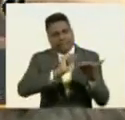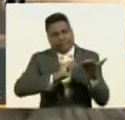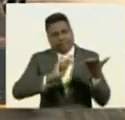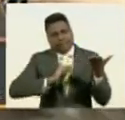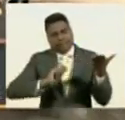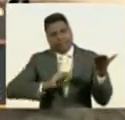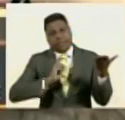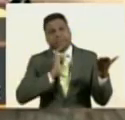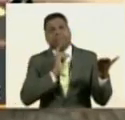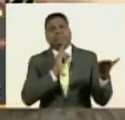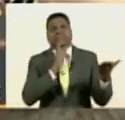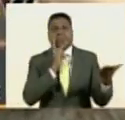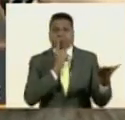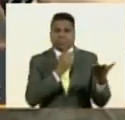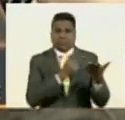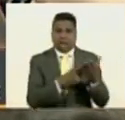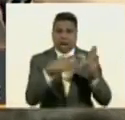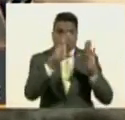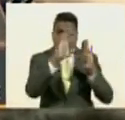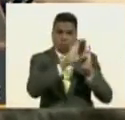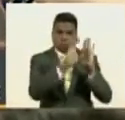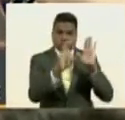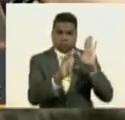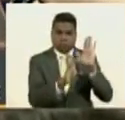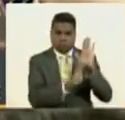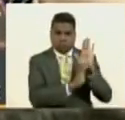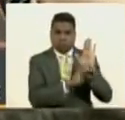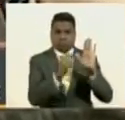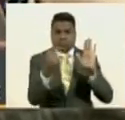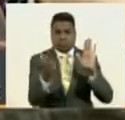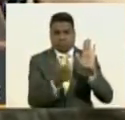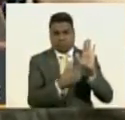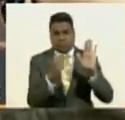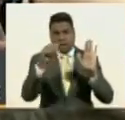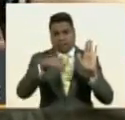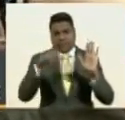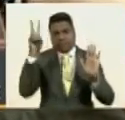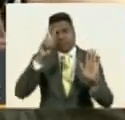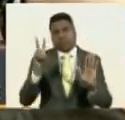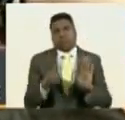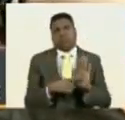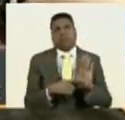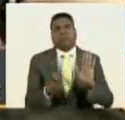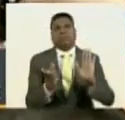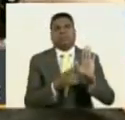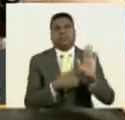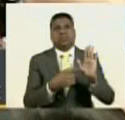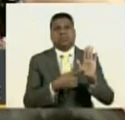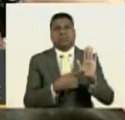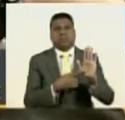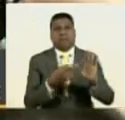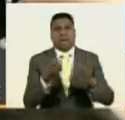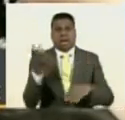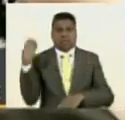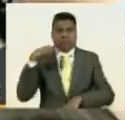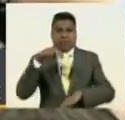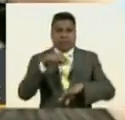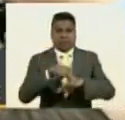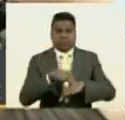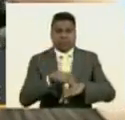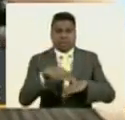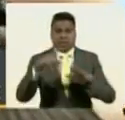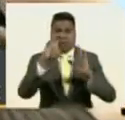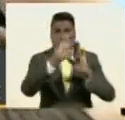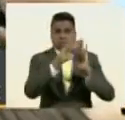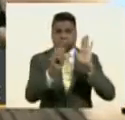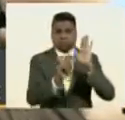y a lo establecido en la Constitución de la República Bolivariana de Venezuela, le corresponde a la Asamblea Nacional Constituyente.